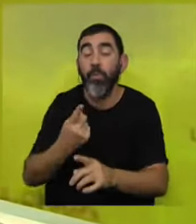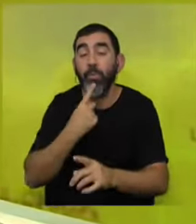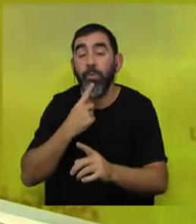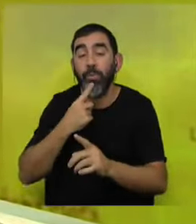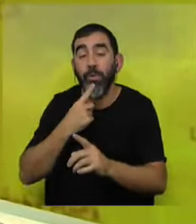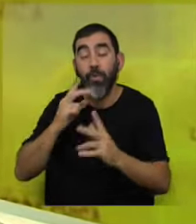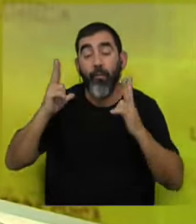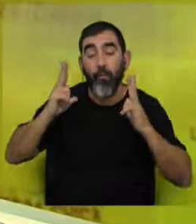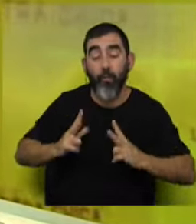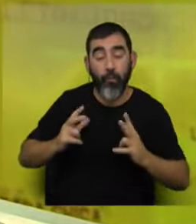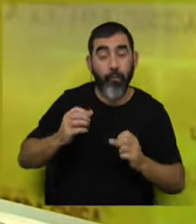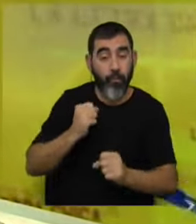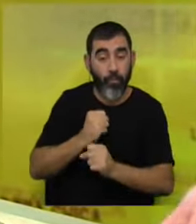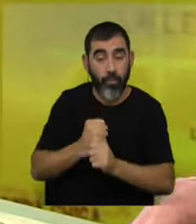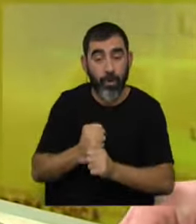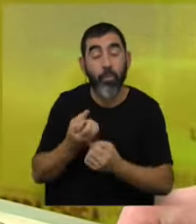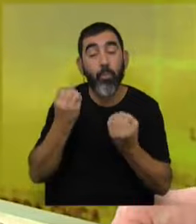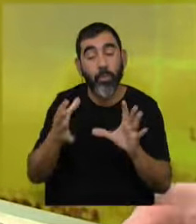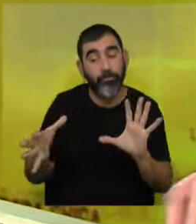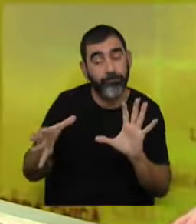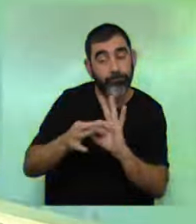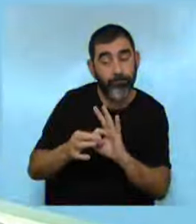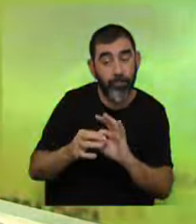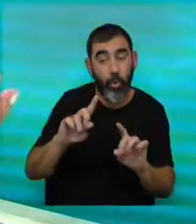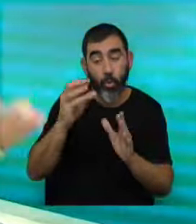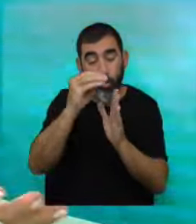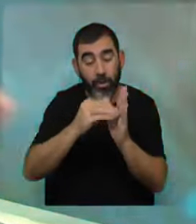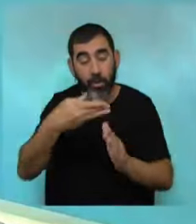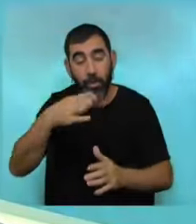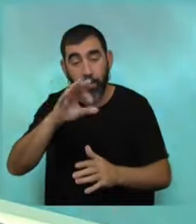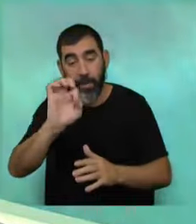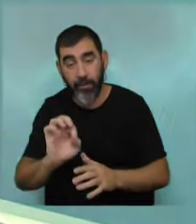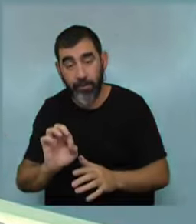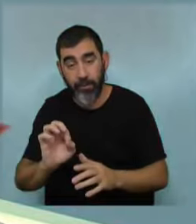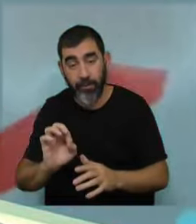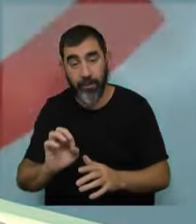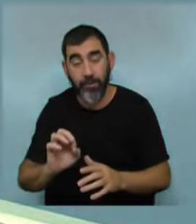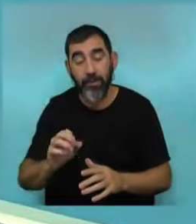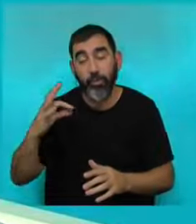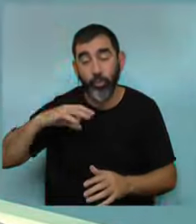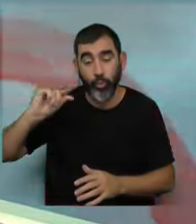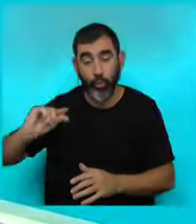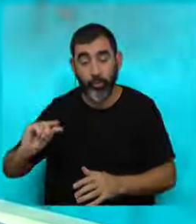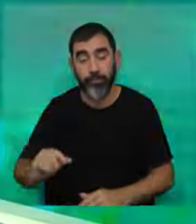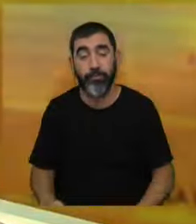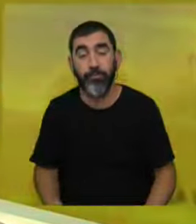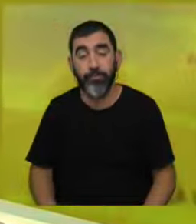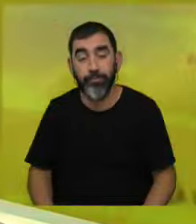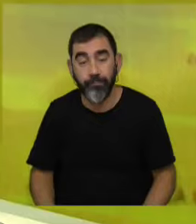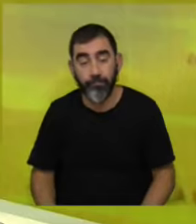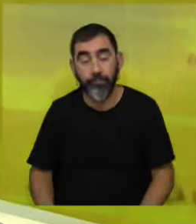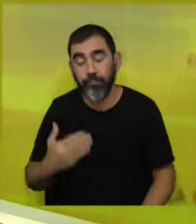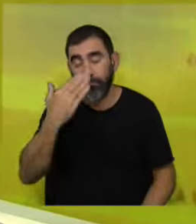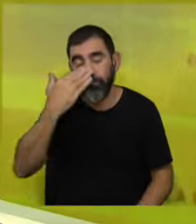de formalización porque hay un vínculo entre bueno no registro a la seguridad social ingresos bajos y bueno y en última